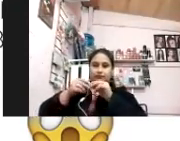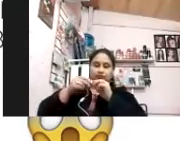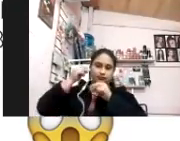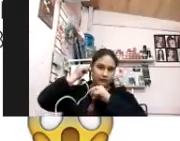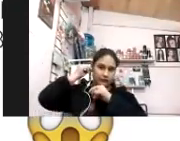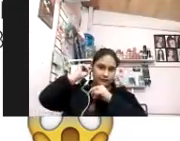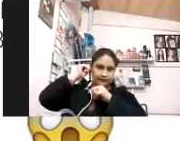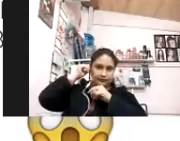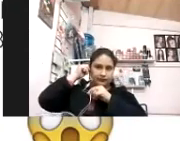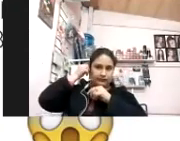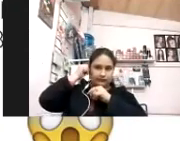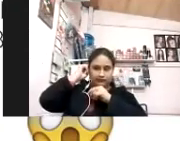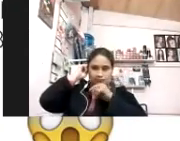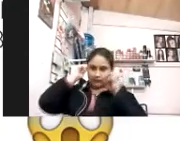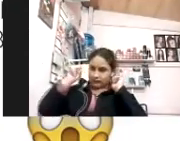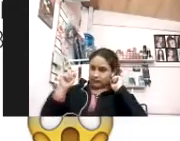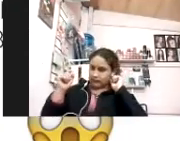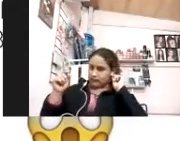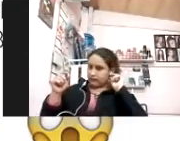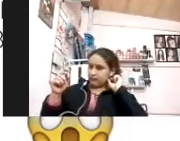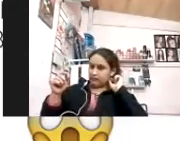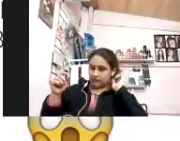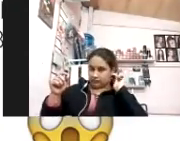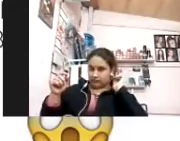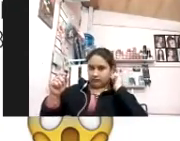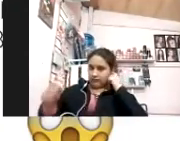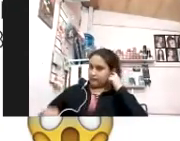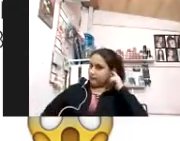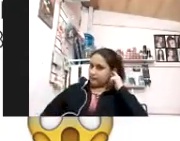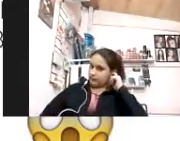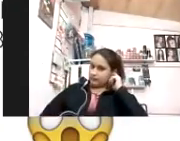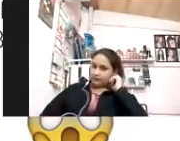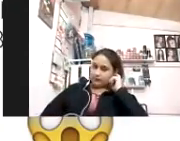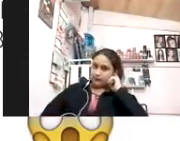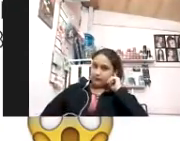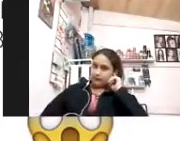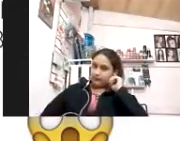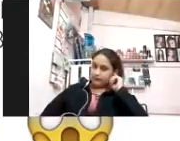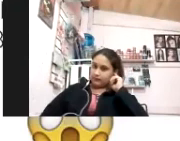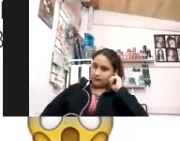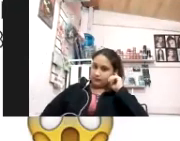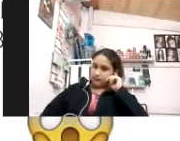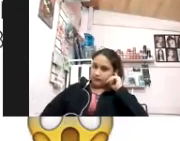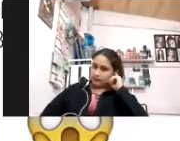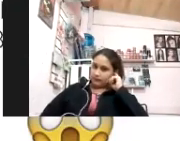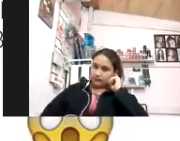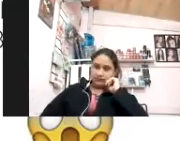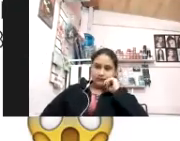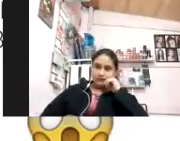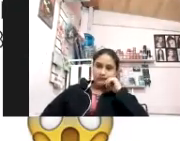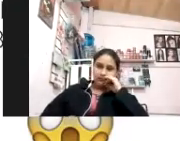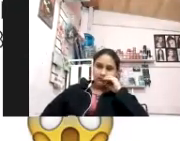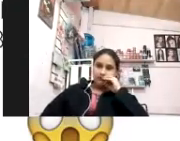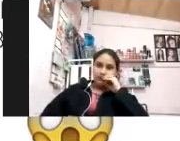es esa tristeza común que a veces uno puede tener si rinde mal un examen o de repente le va mal en el